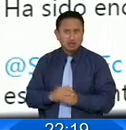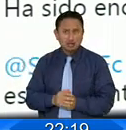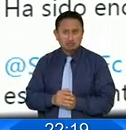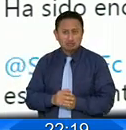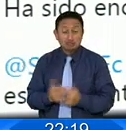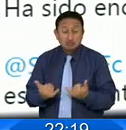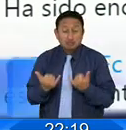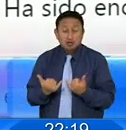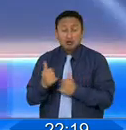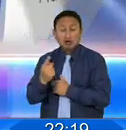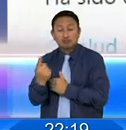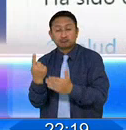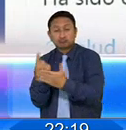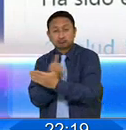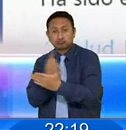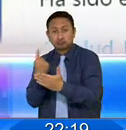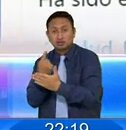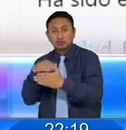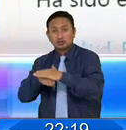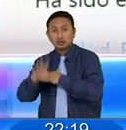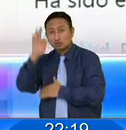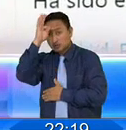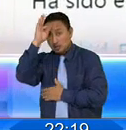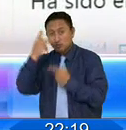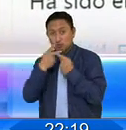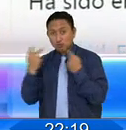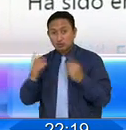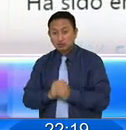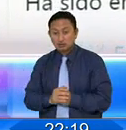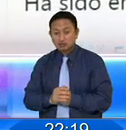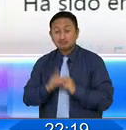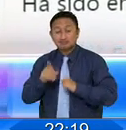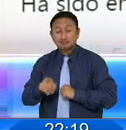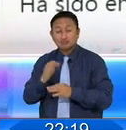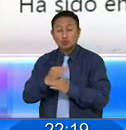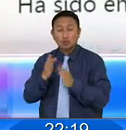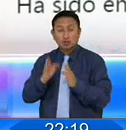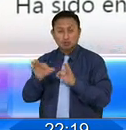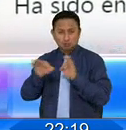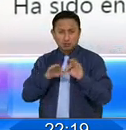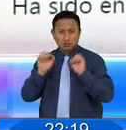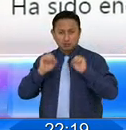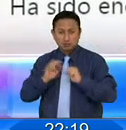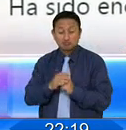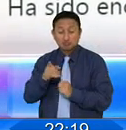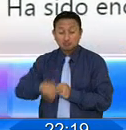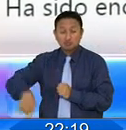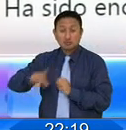ahora permanece en un hospital público. Según el funcionario, se realizó un cerco